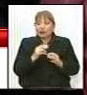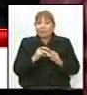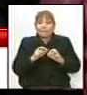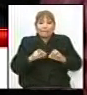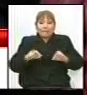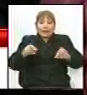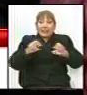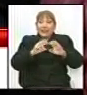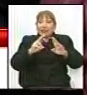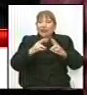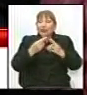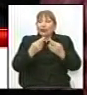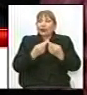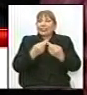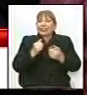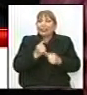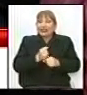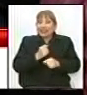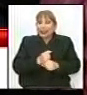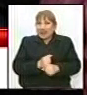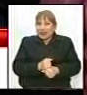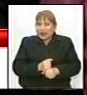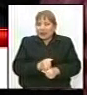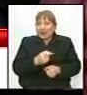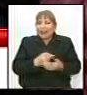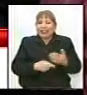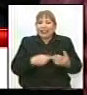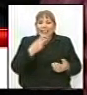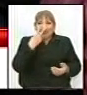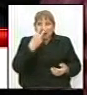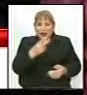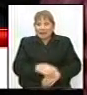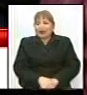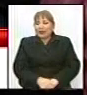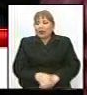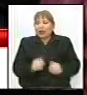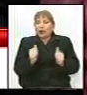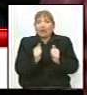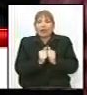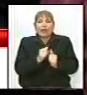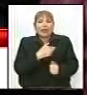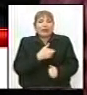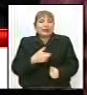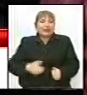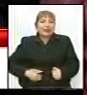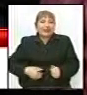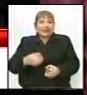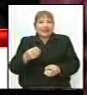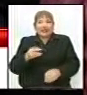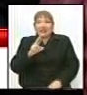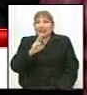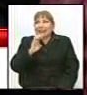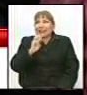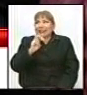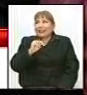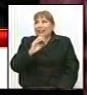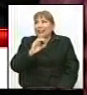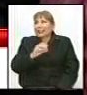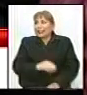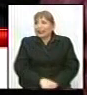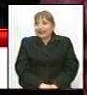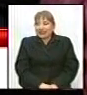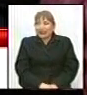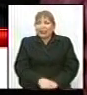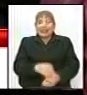jurado, reuniones de trabajo, en que se vio con el presidente del jurado, con el jefe Rinieck y con el que habla,